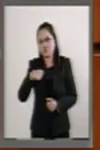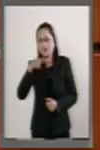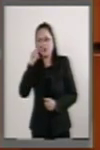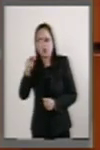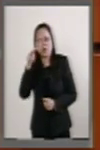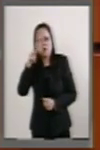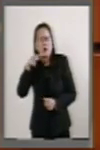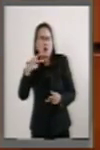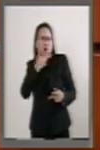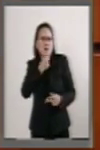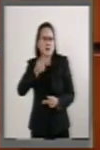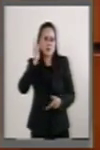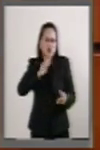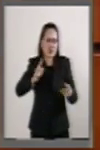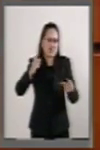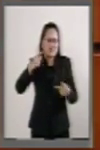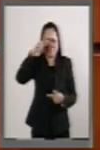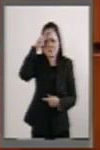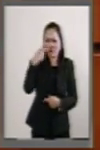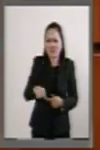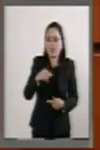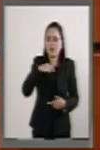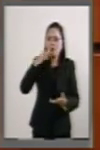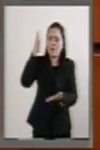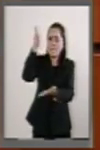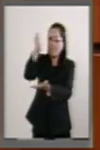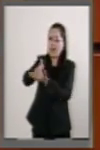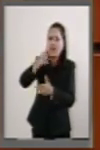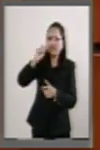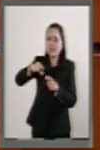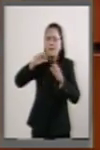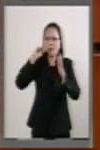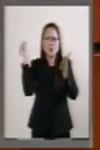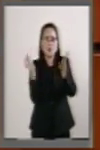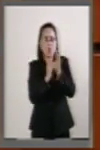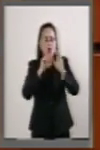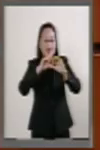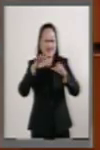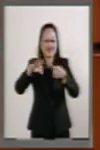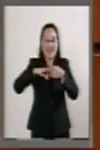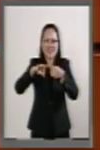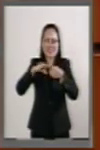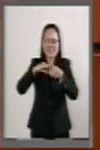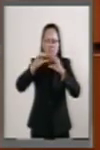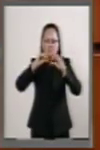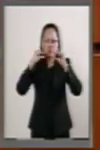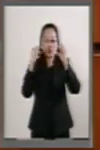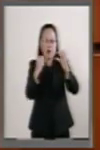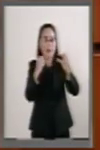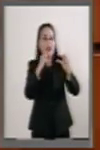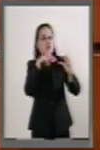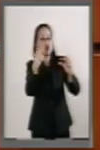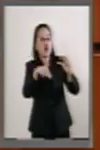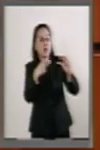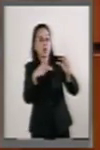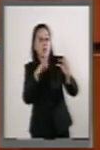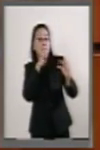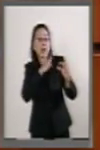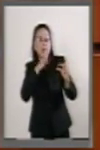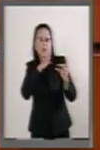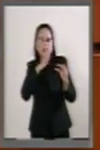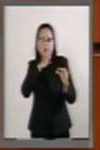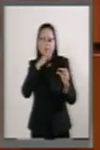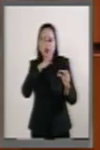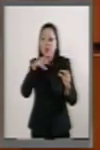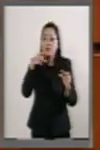y mexicanas que cuando van a estas cafeterías que piden que escriban su nombre en la taza, se enojan si escriben su nombre mal. Ah, pero aquí no había